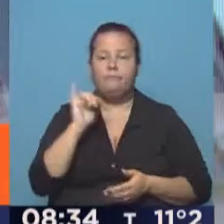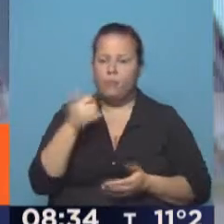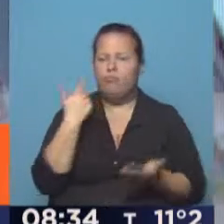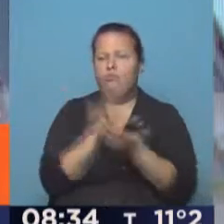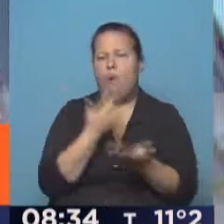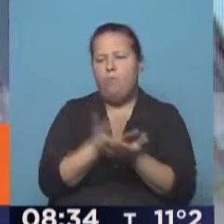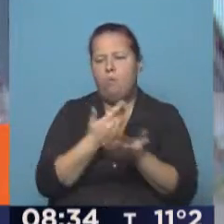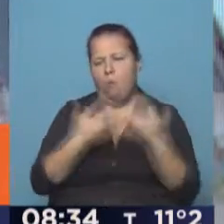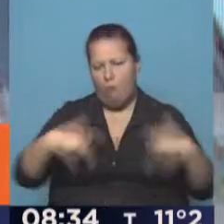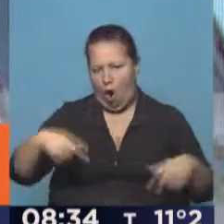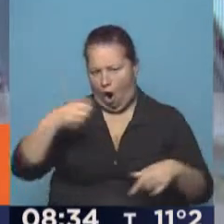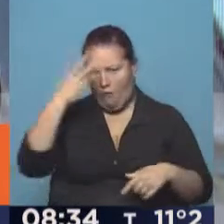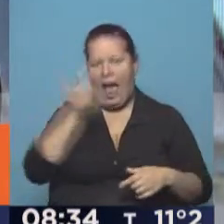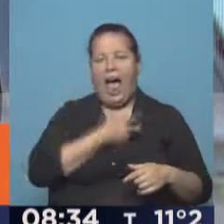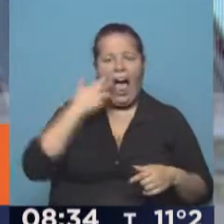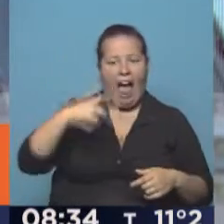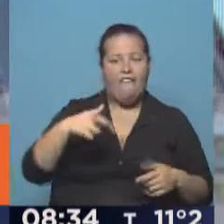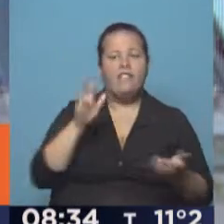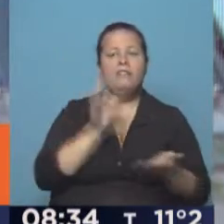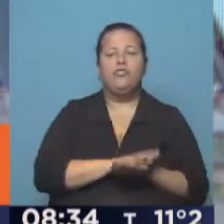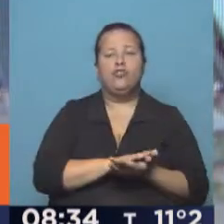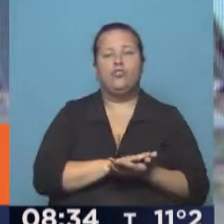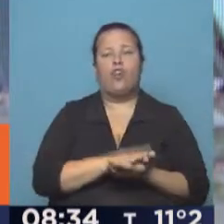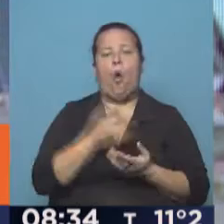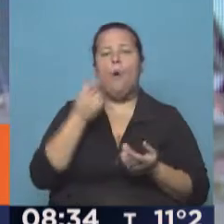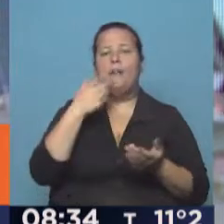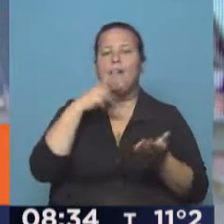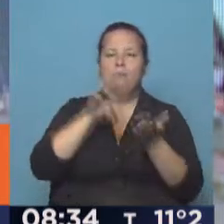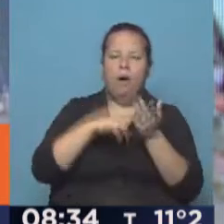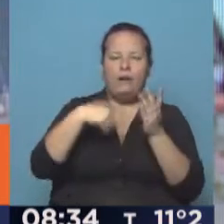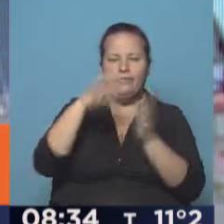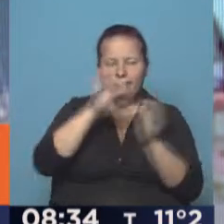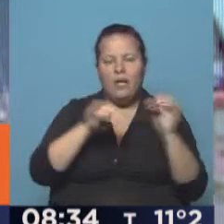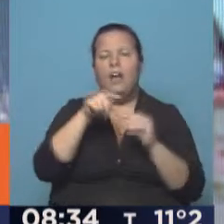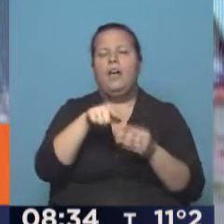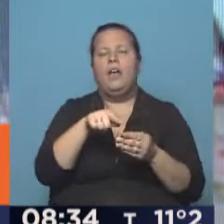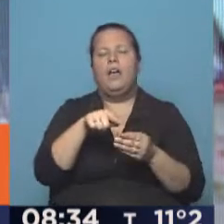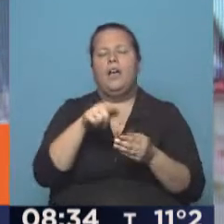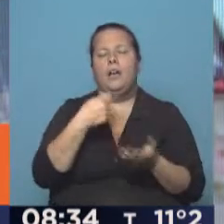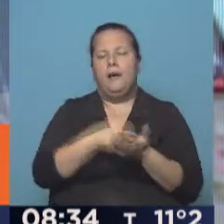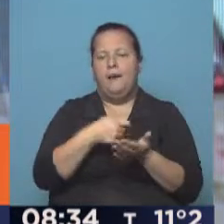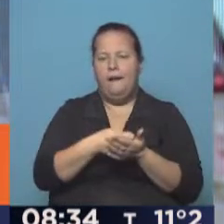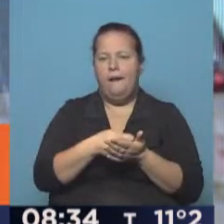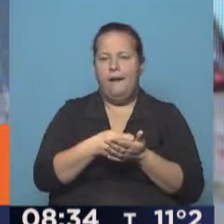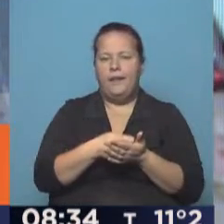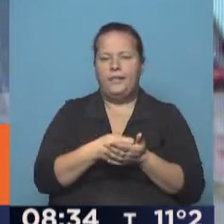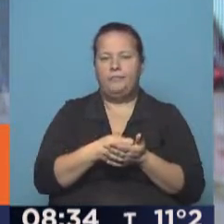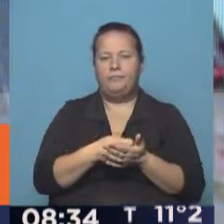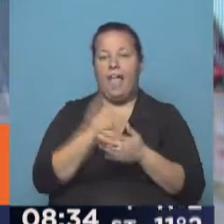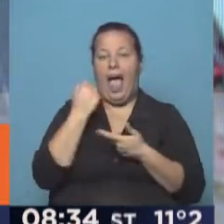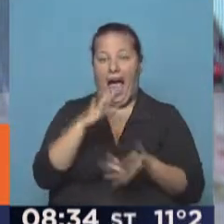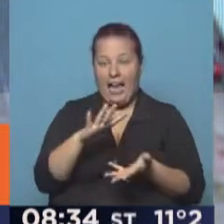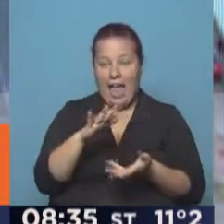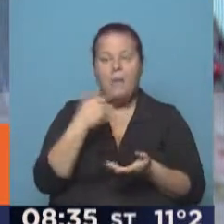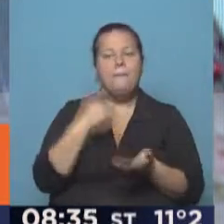varias presentaciones formales en la AFIP por el tema de las cargas sociales, que las cargas sociales de la del aguinaldo